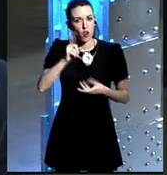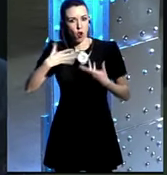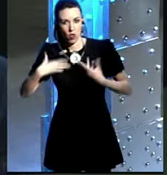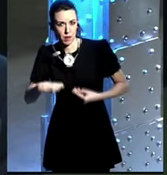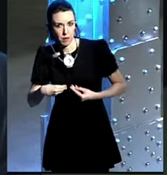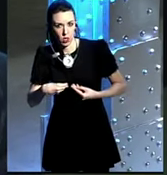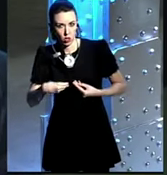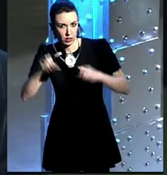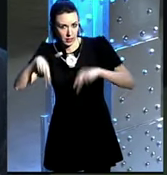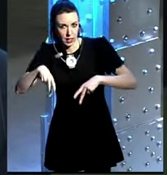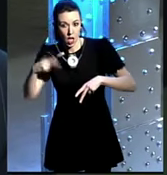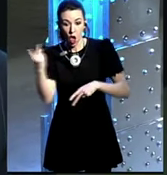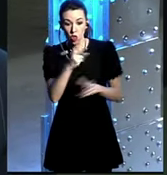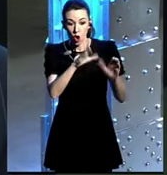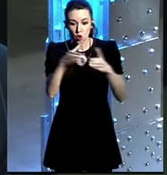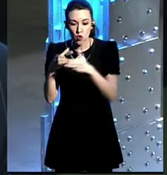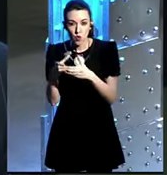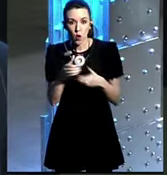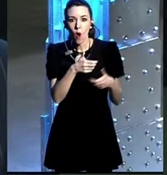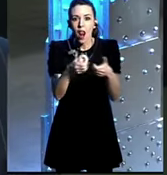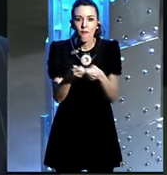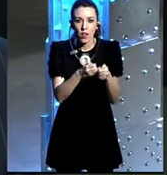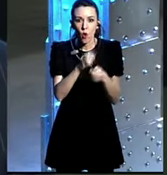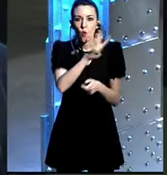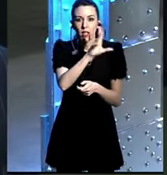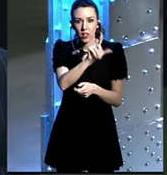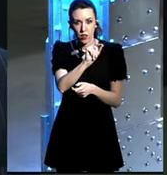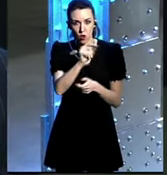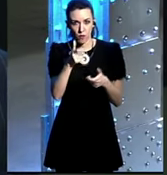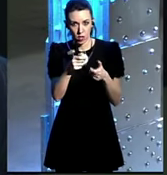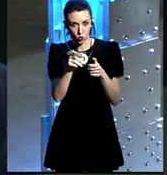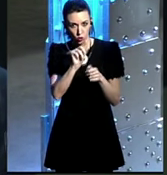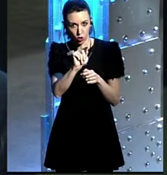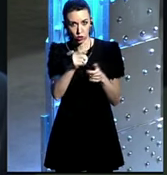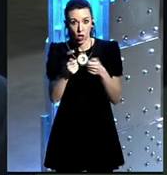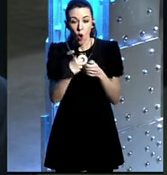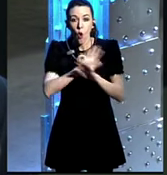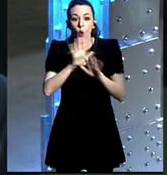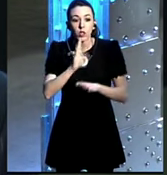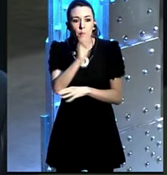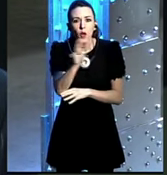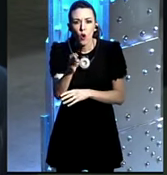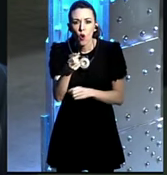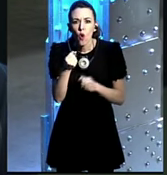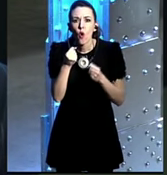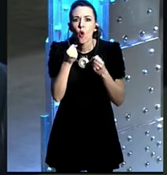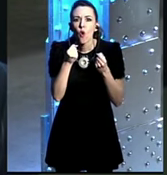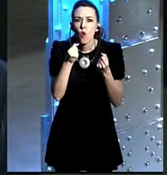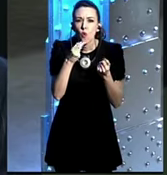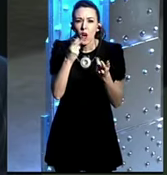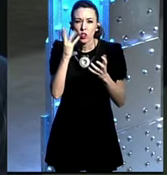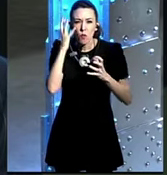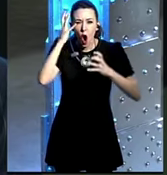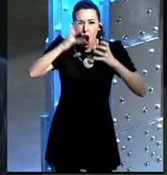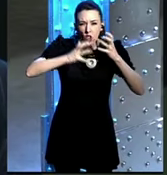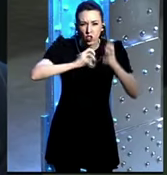Y a ambos grupos les pidieron que jugaran a un videojuego durante 45 minutos. Al final de esos 45 minutos les preguntaron, ¿cuántos pequeños monstruos